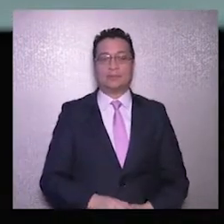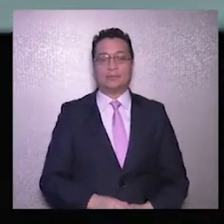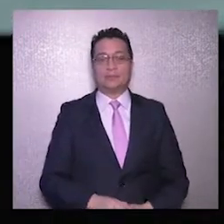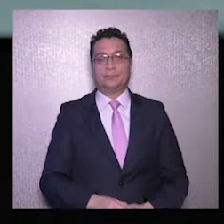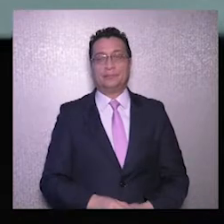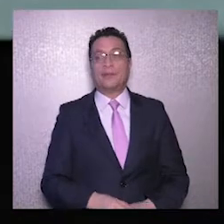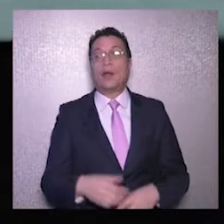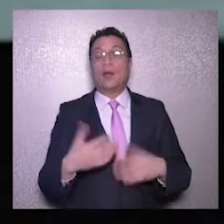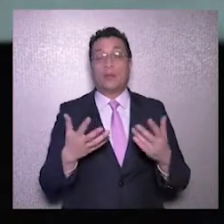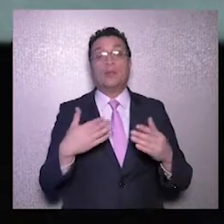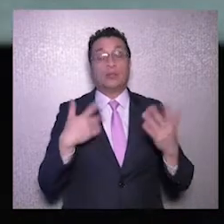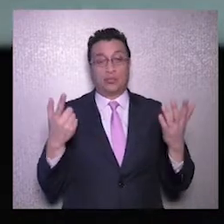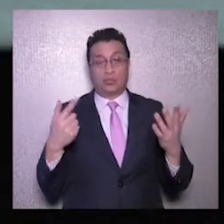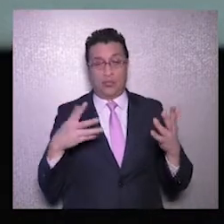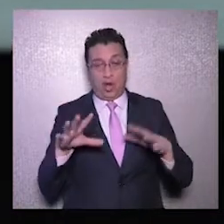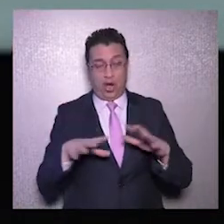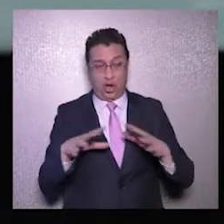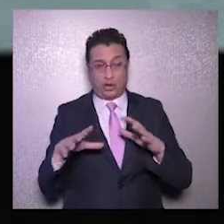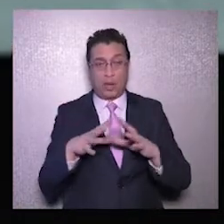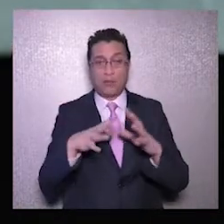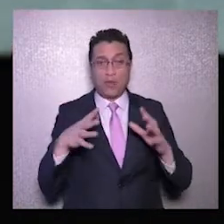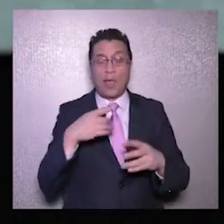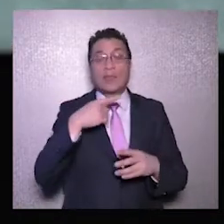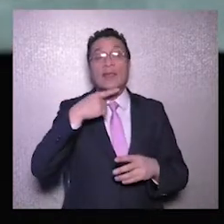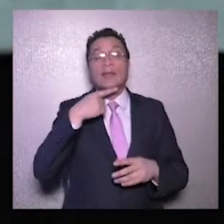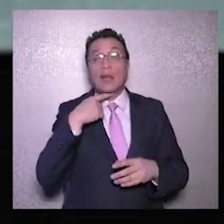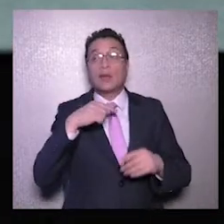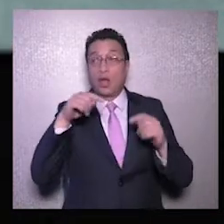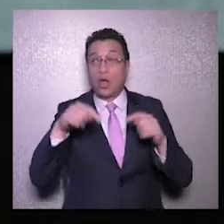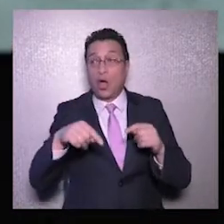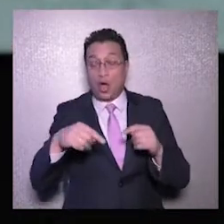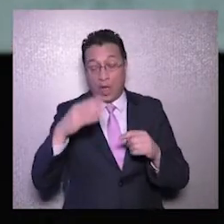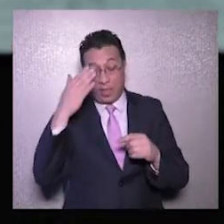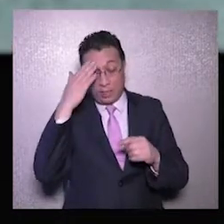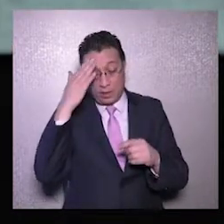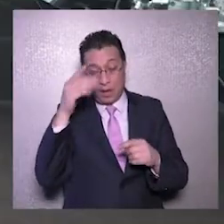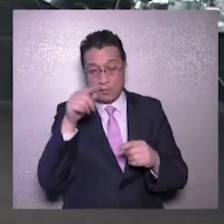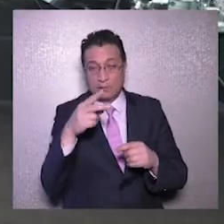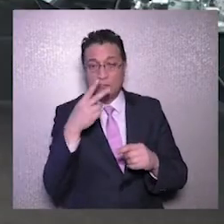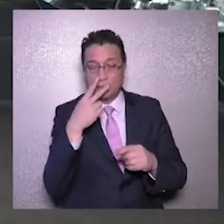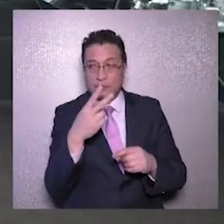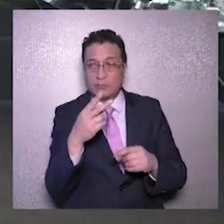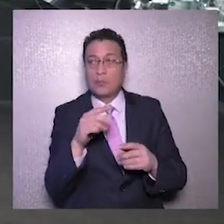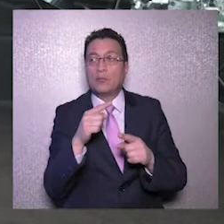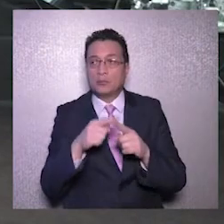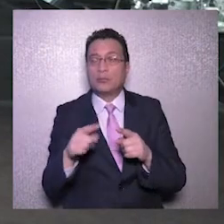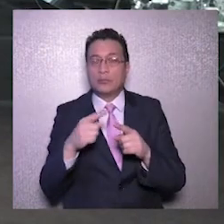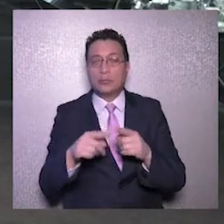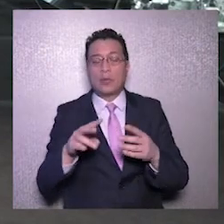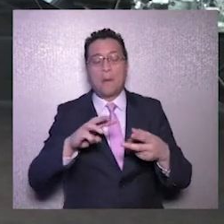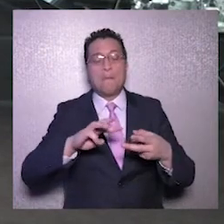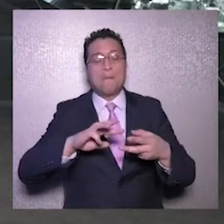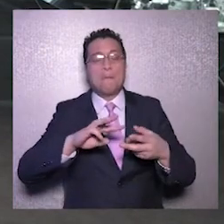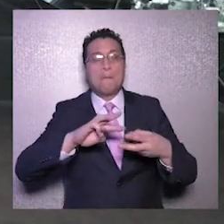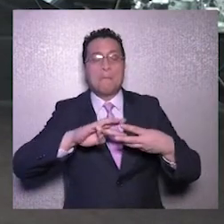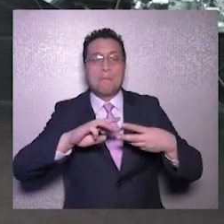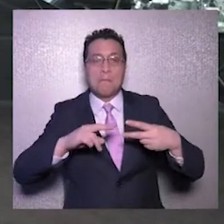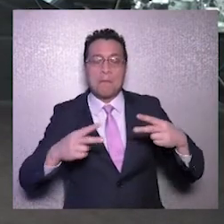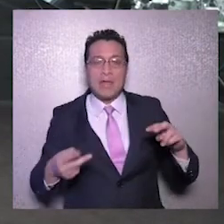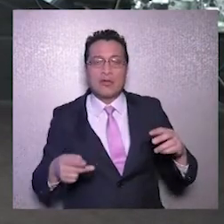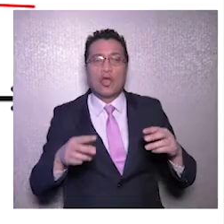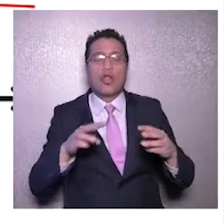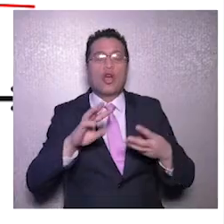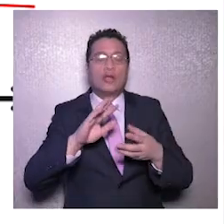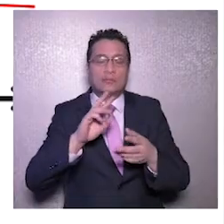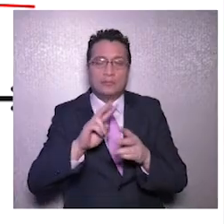Porque además se produce un fenómeno bien interesante, hoy día que lo estamos viendo, con el uso cada vez de métodos diagnósticos sensibles. Esto probablemente